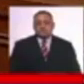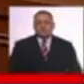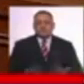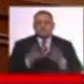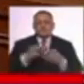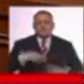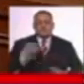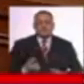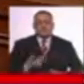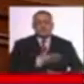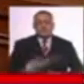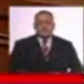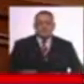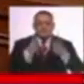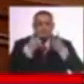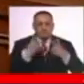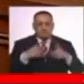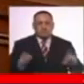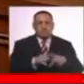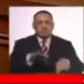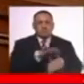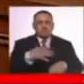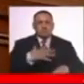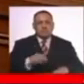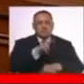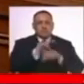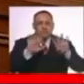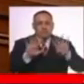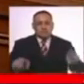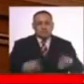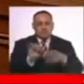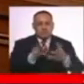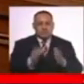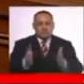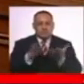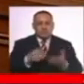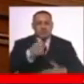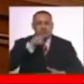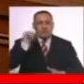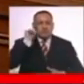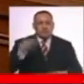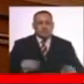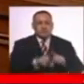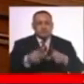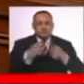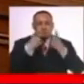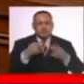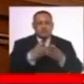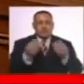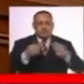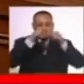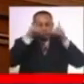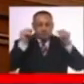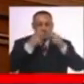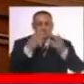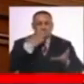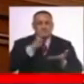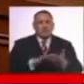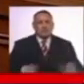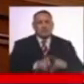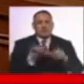bien, señor presidente. Ahí hemos visto al médico de 29 años que acaba de fallecer ayer. Ahí hemos visto a las enfermeras heridas